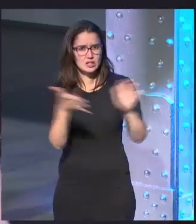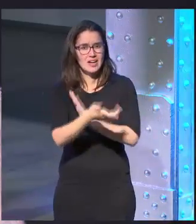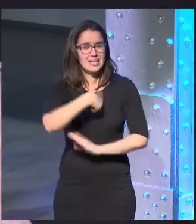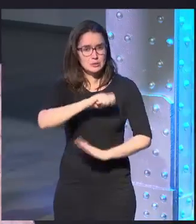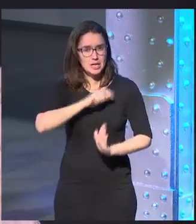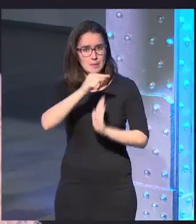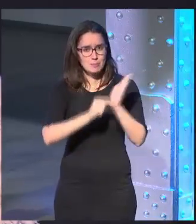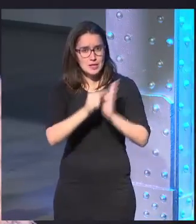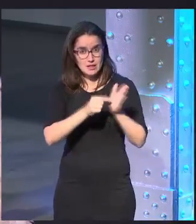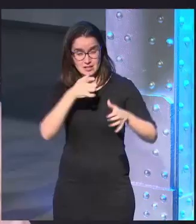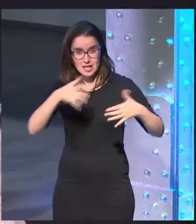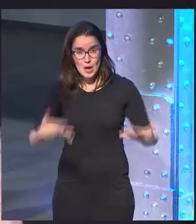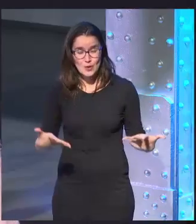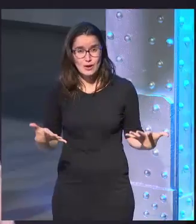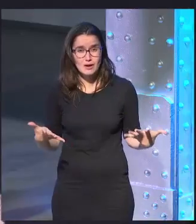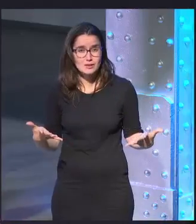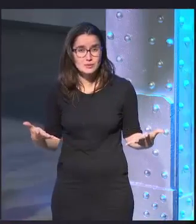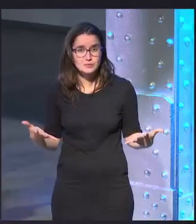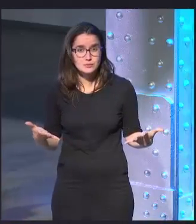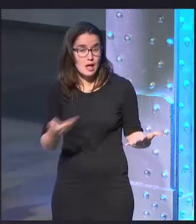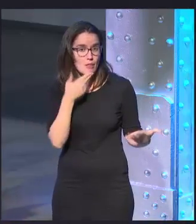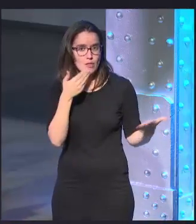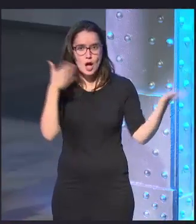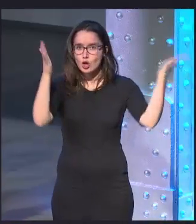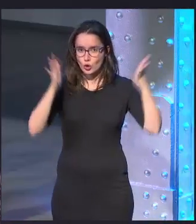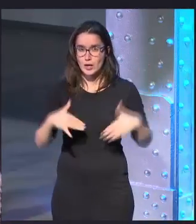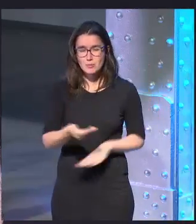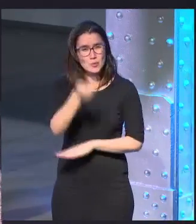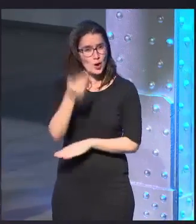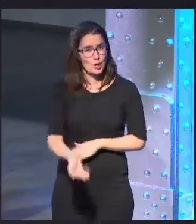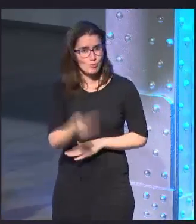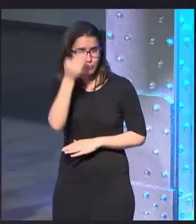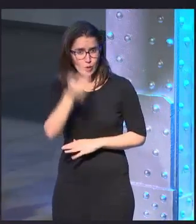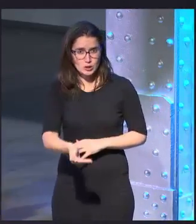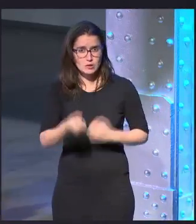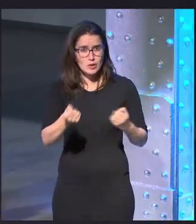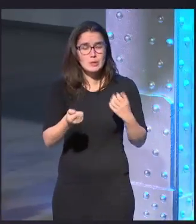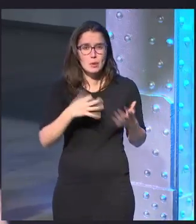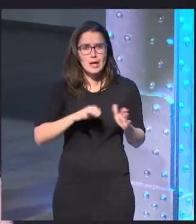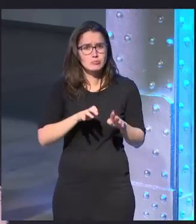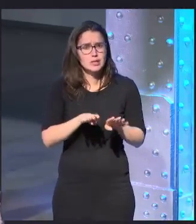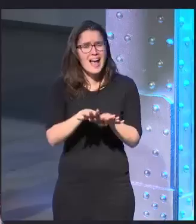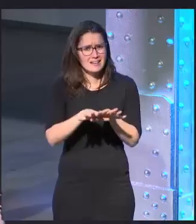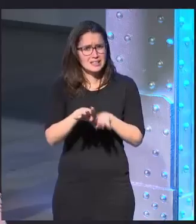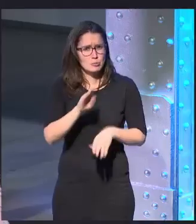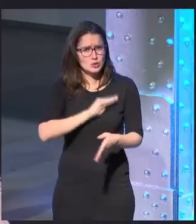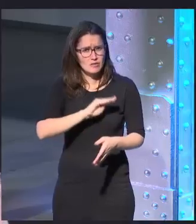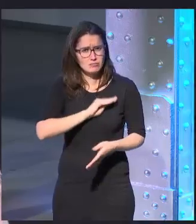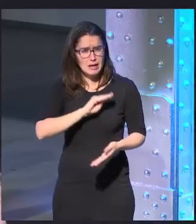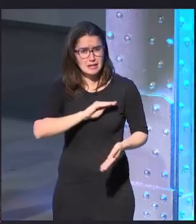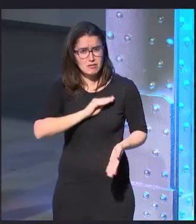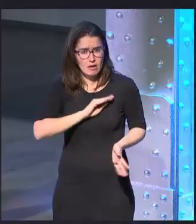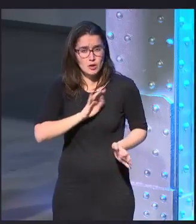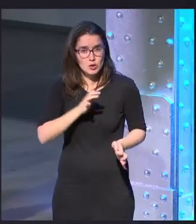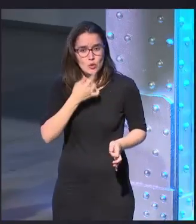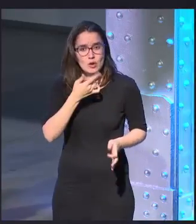las medidas que tenemos actualmente, no tienen edad. Esto es muy importante, ¿no? Porque quizás también ha sido una crítica, yo también comprendo, ¿no? Aquellos